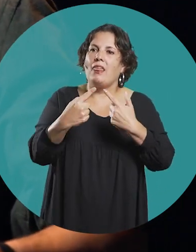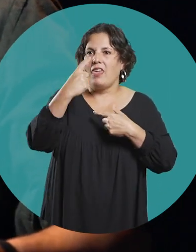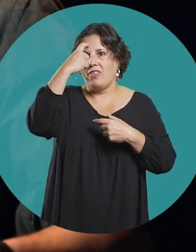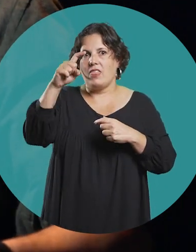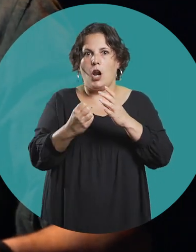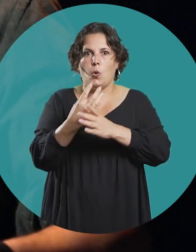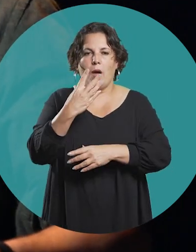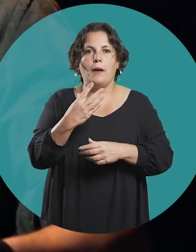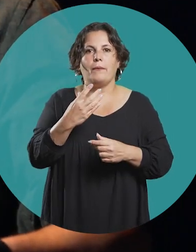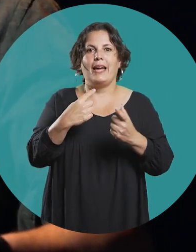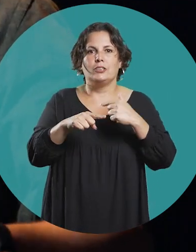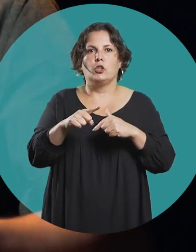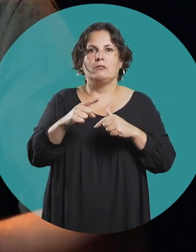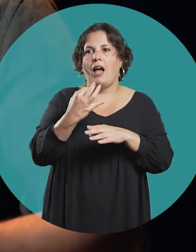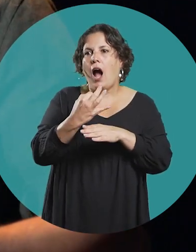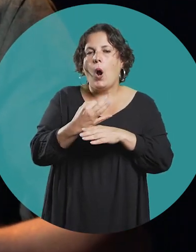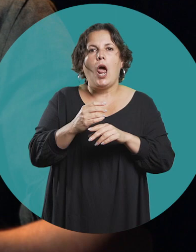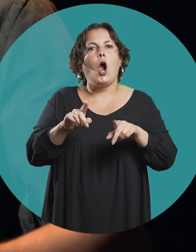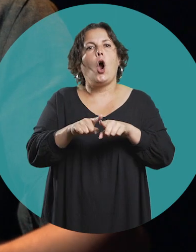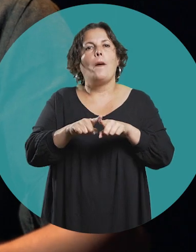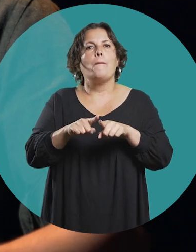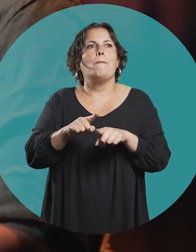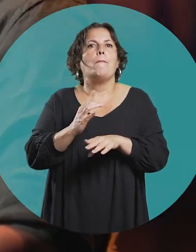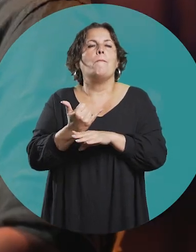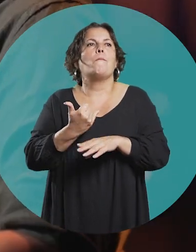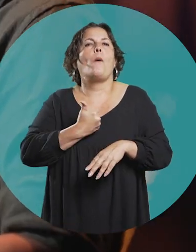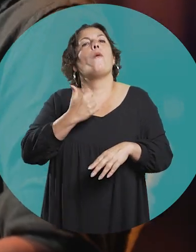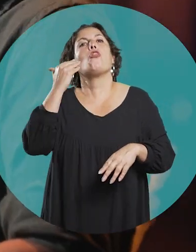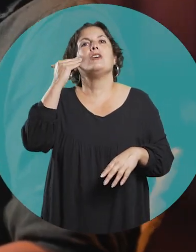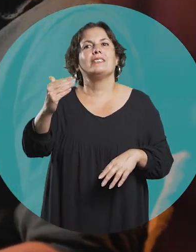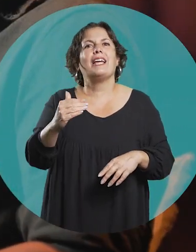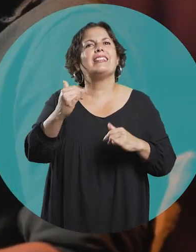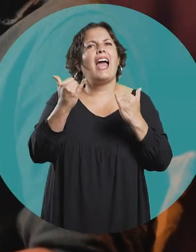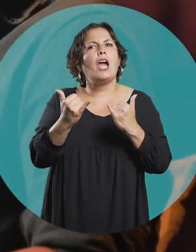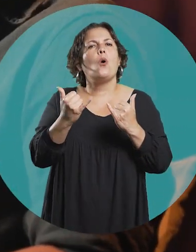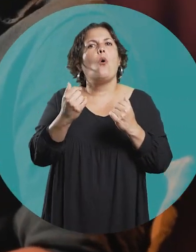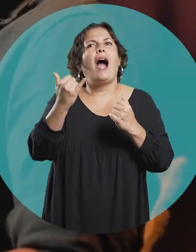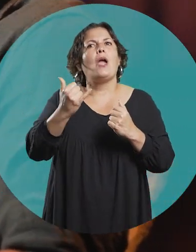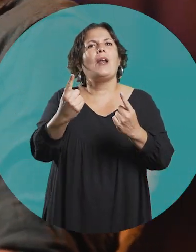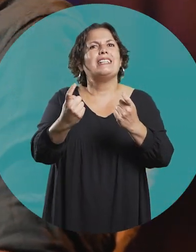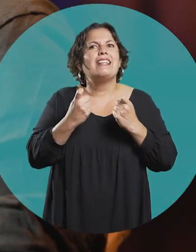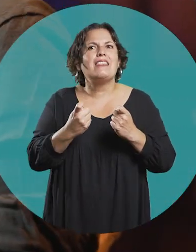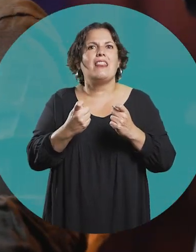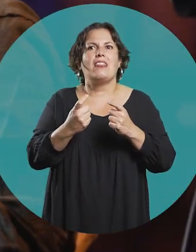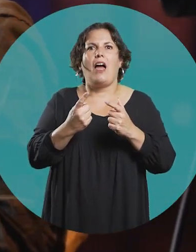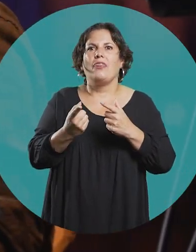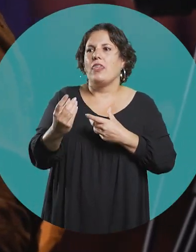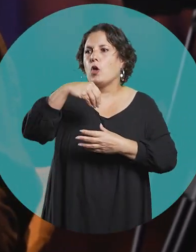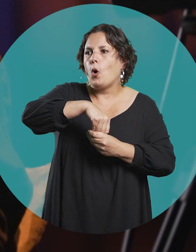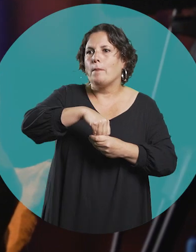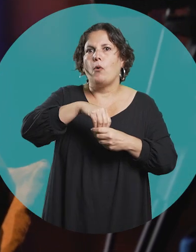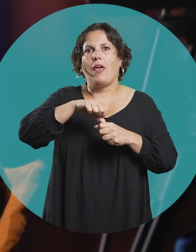inspirarte en el aula como docente, ¿no? Hay una necesidad también de incorporar